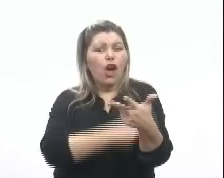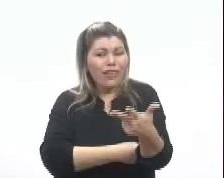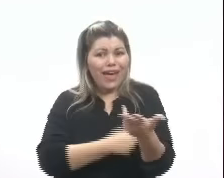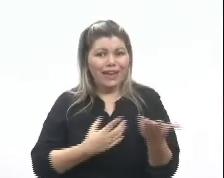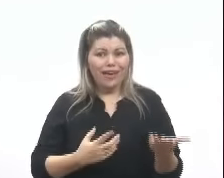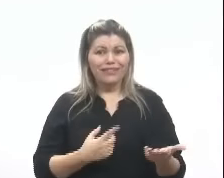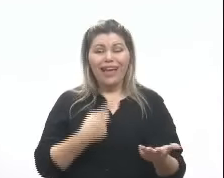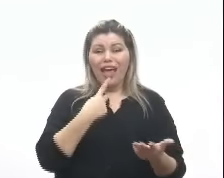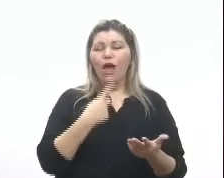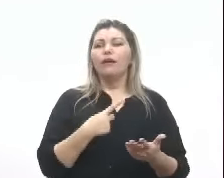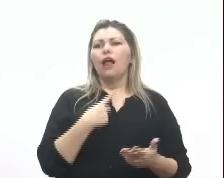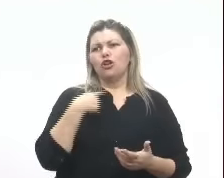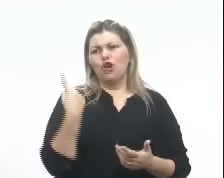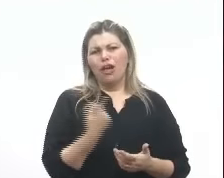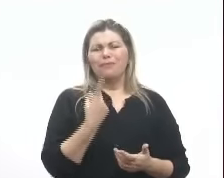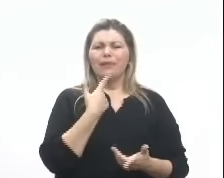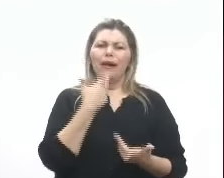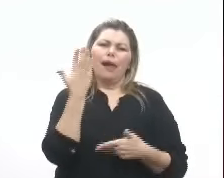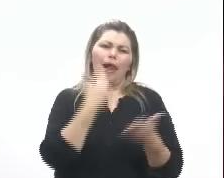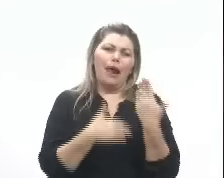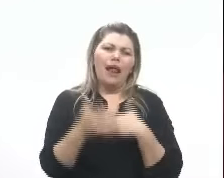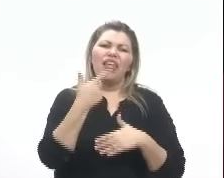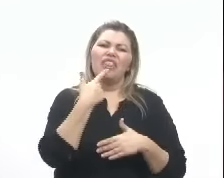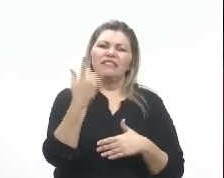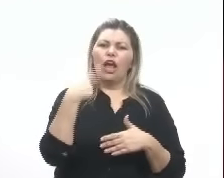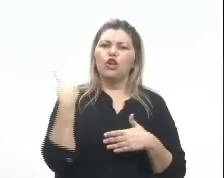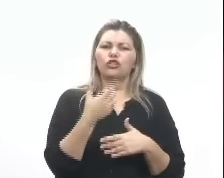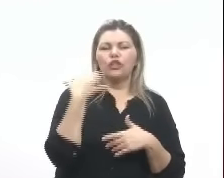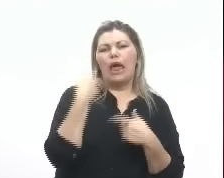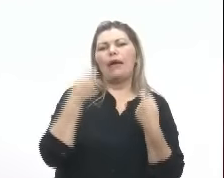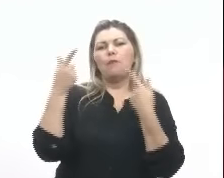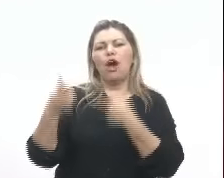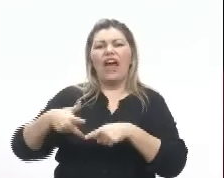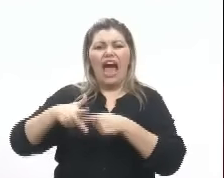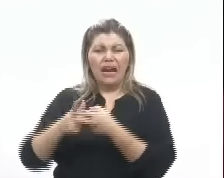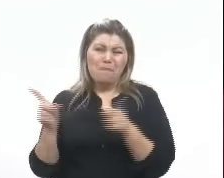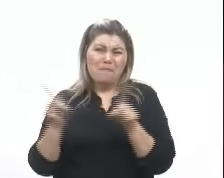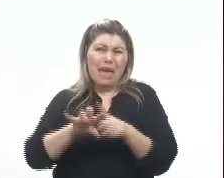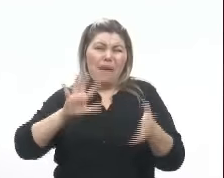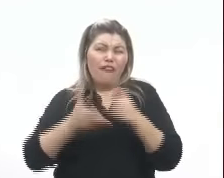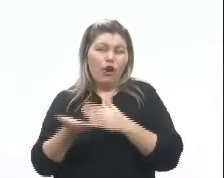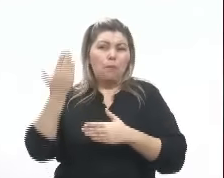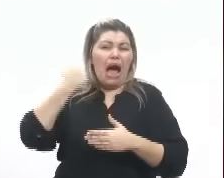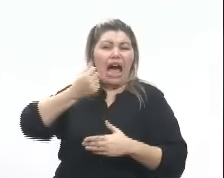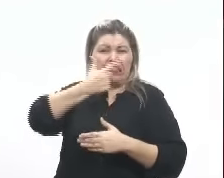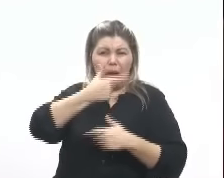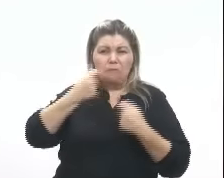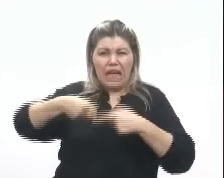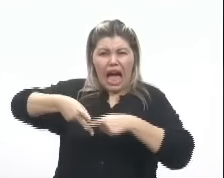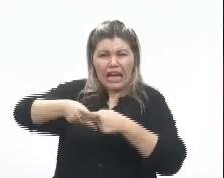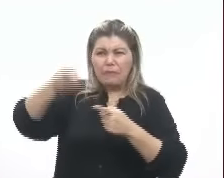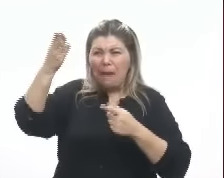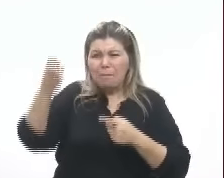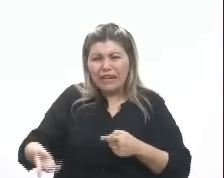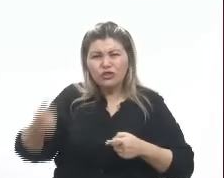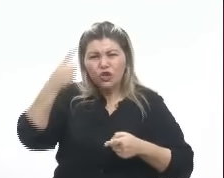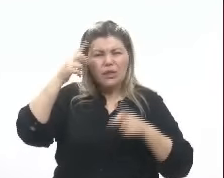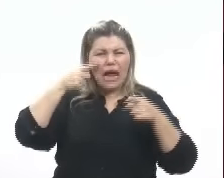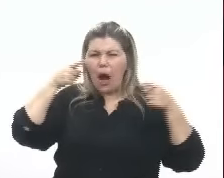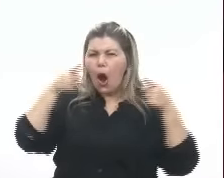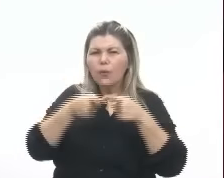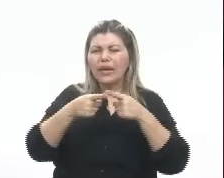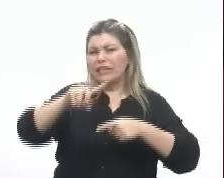que dar la herramienta, el cuento chino, esto que le dieron a Macri. No, ninguna herramienta a una persona que piensa en destruir el Estado.